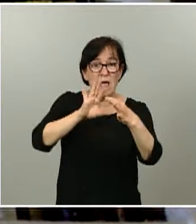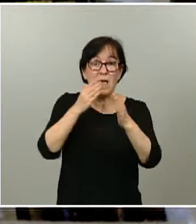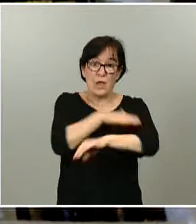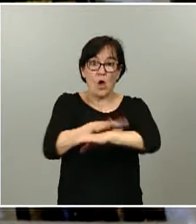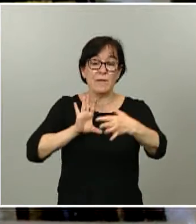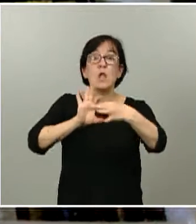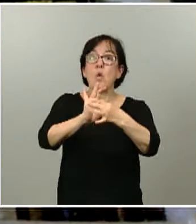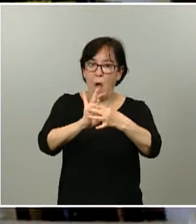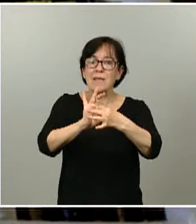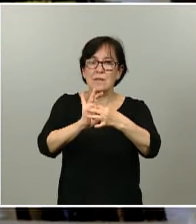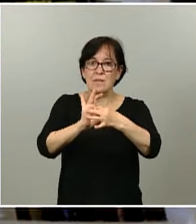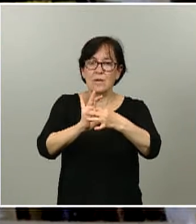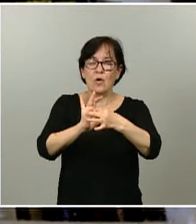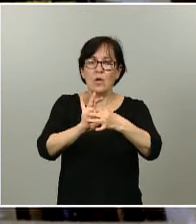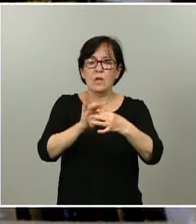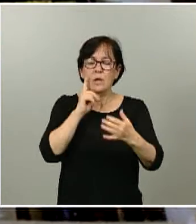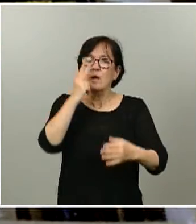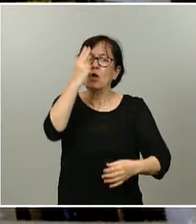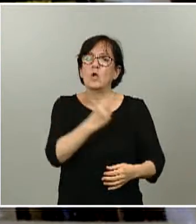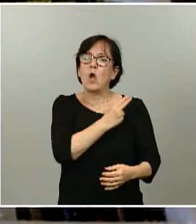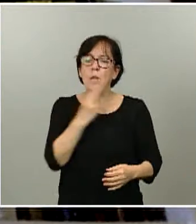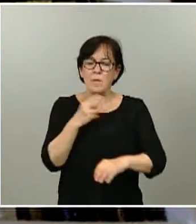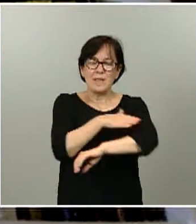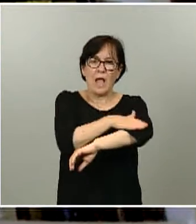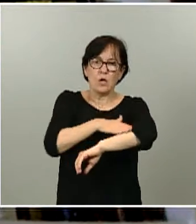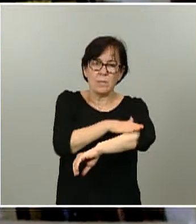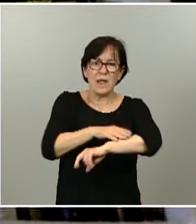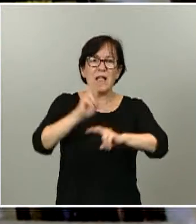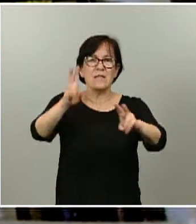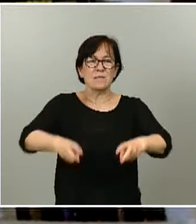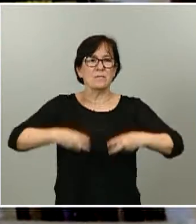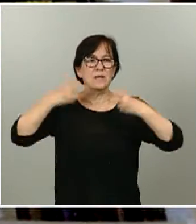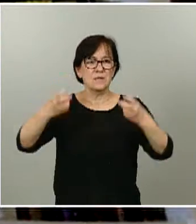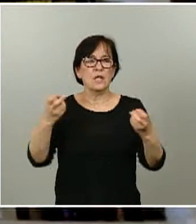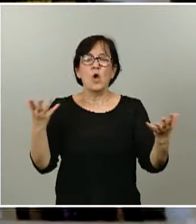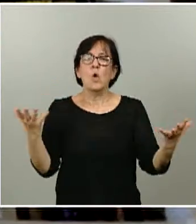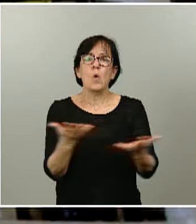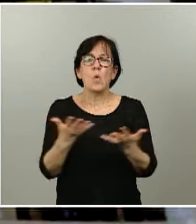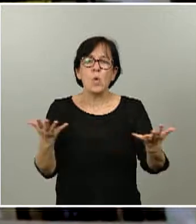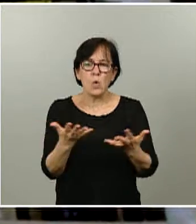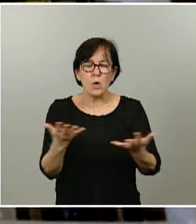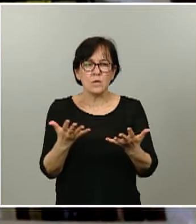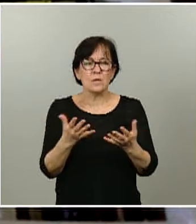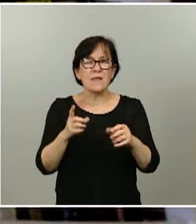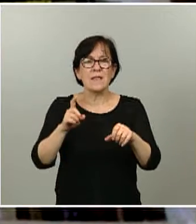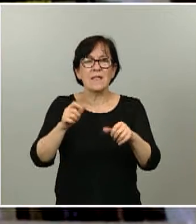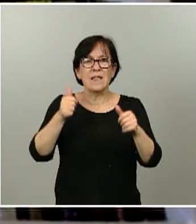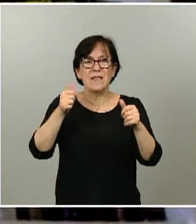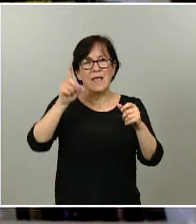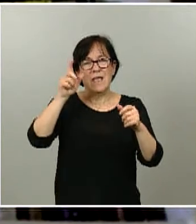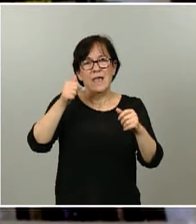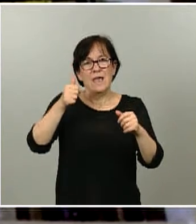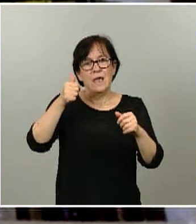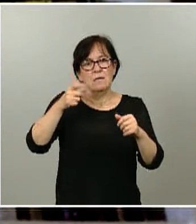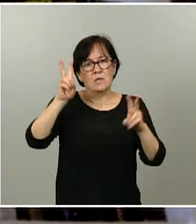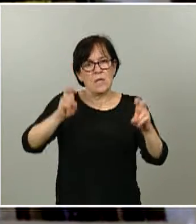exactamente, compromete al Gobierno a reformar de forma urgente los aspectos más lesivos de la reforma laboral de